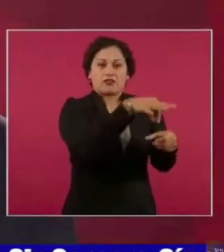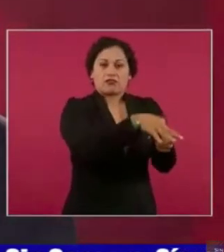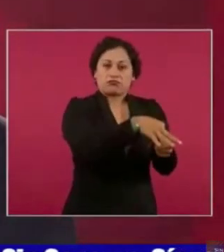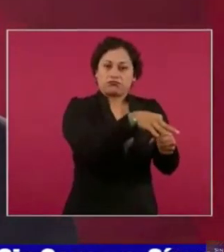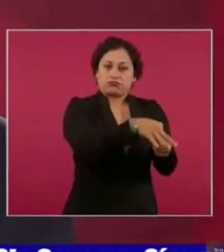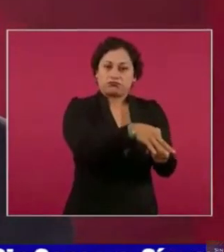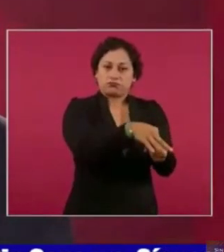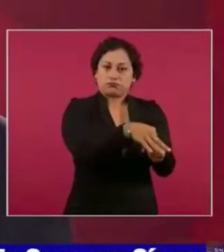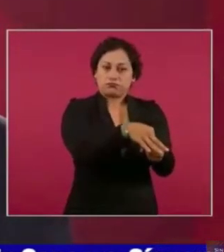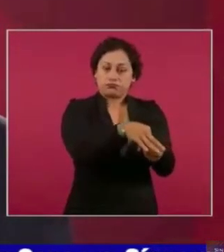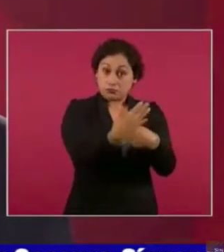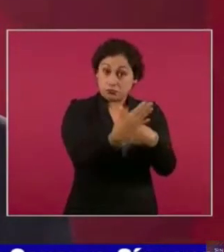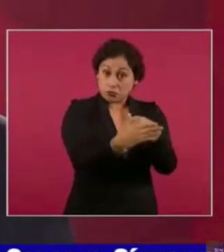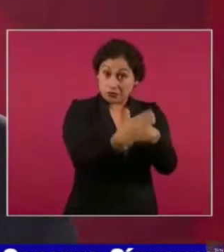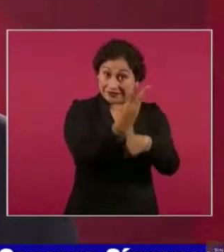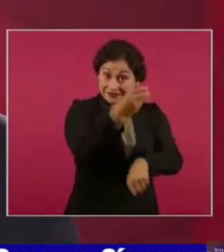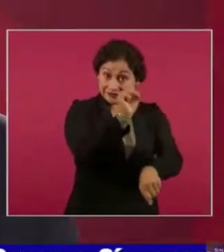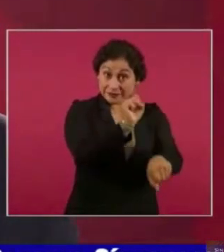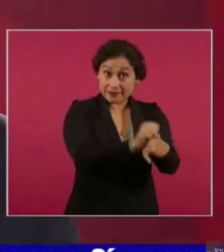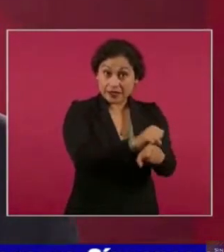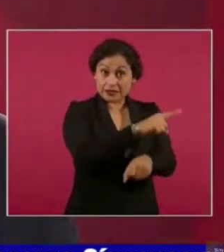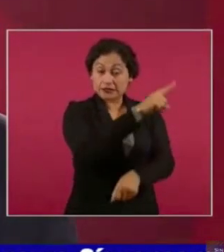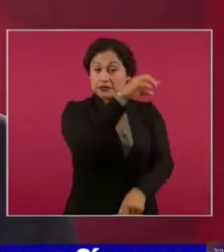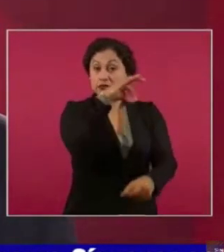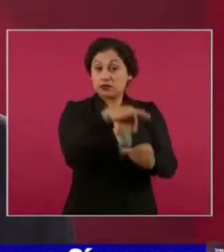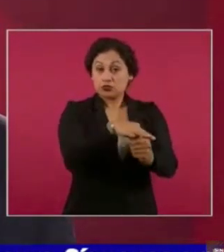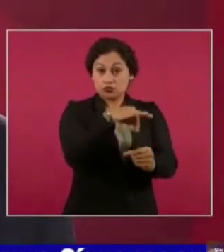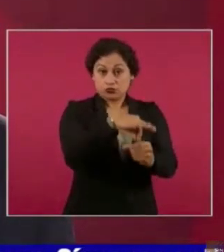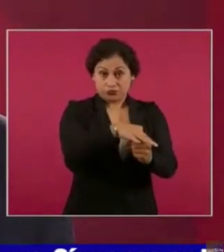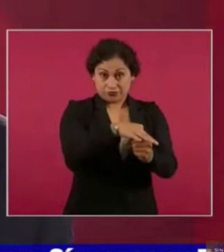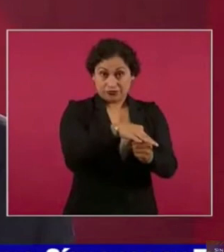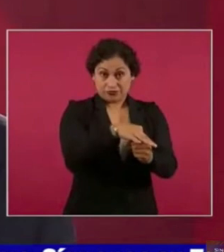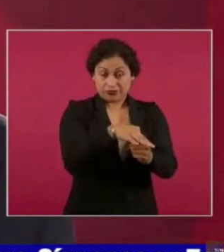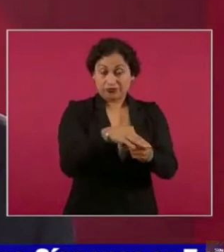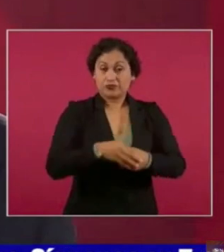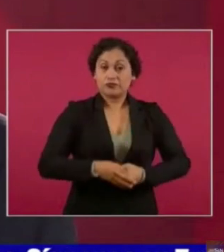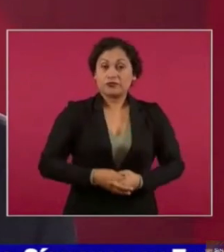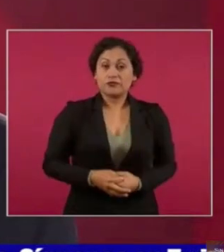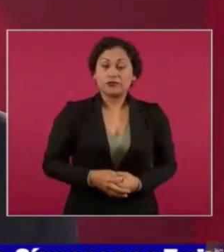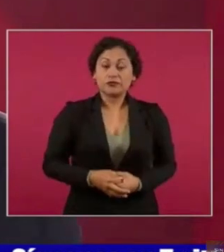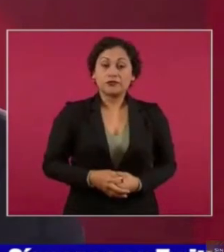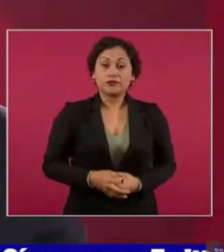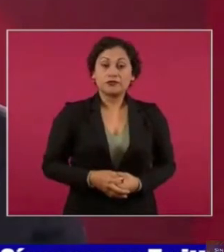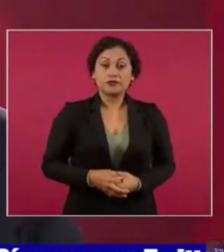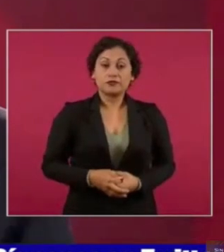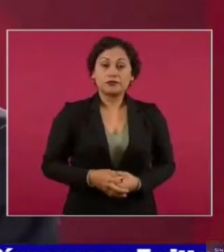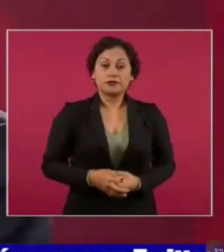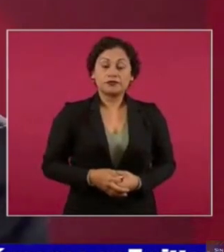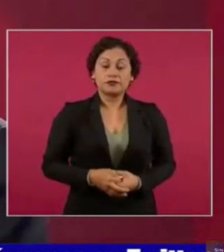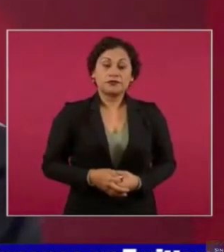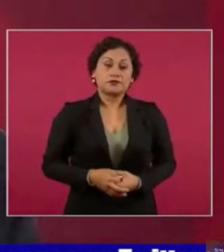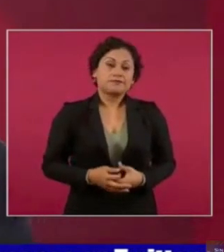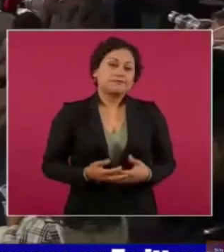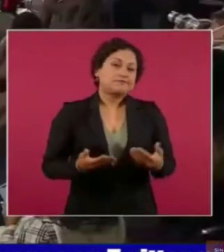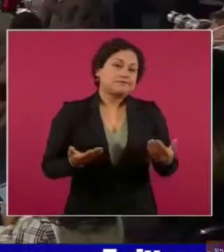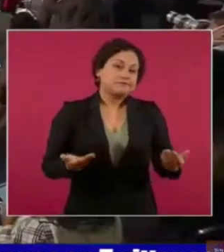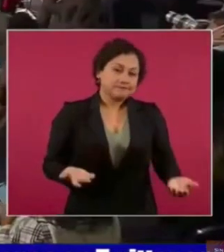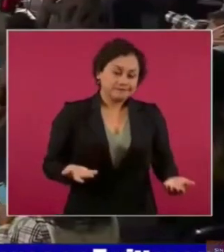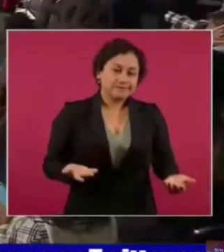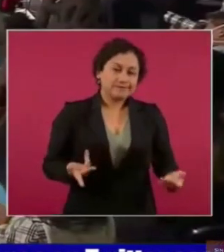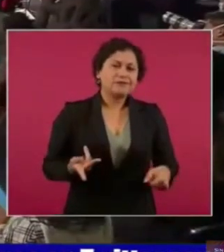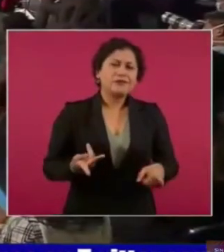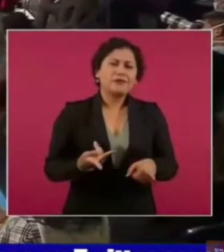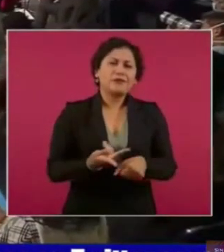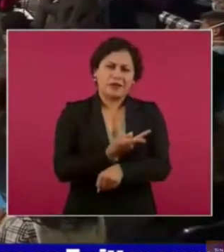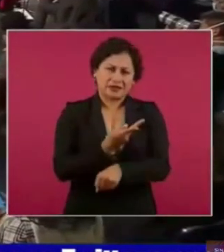hacer acuerdos de esta magnitud con países, con otros países, con